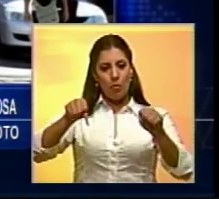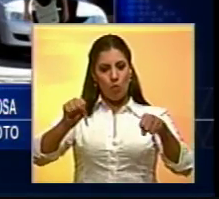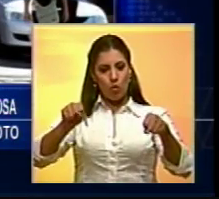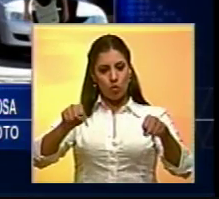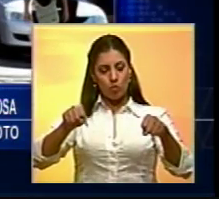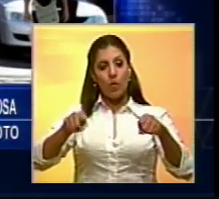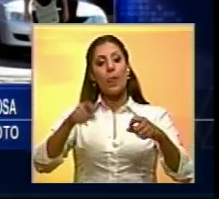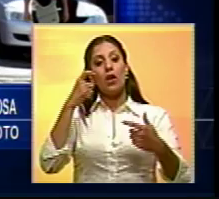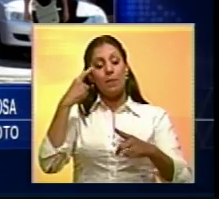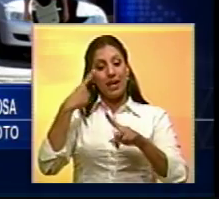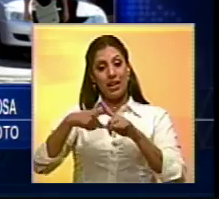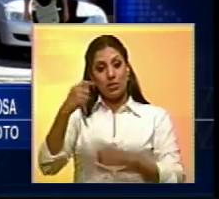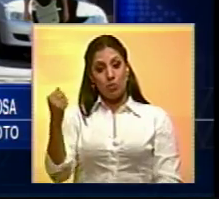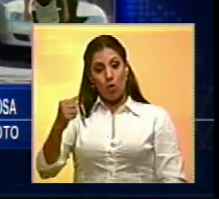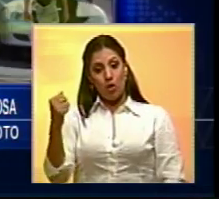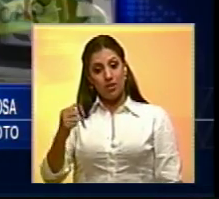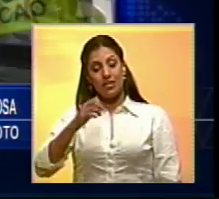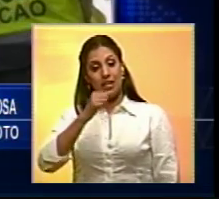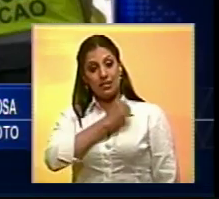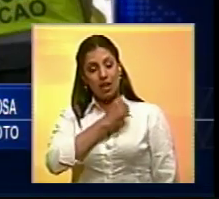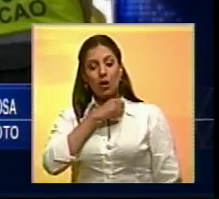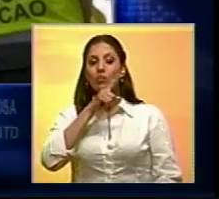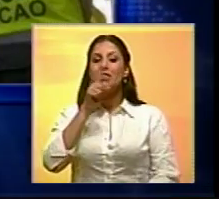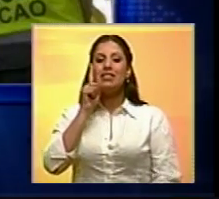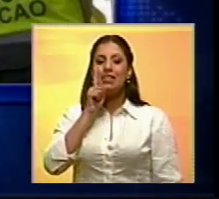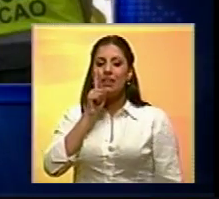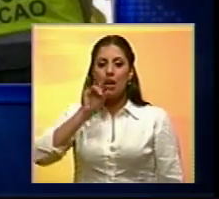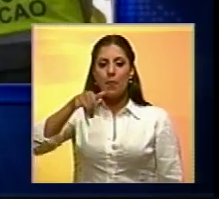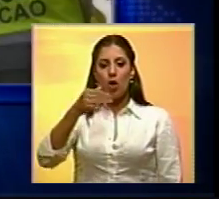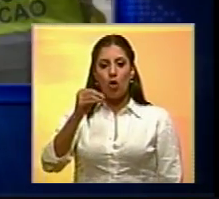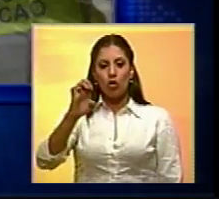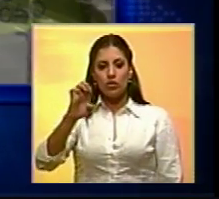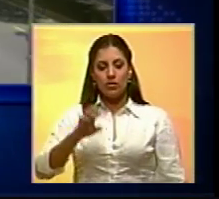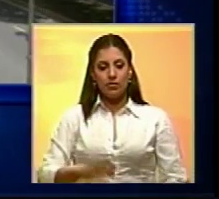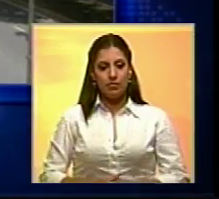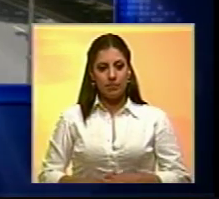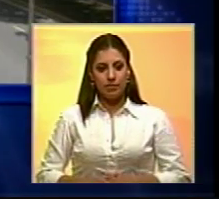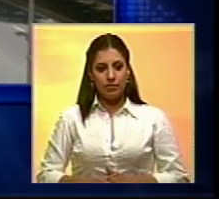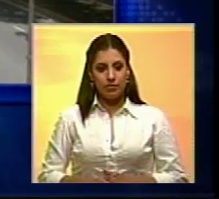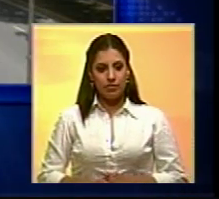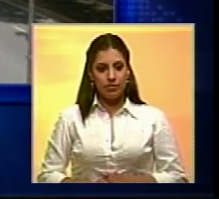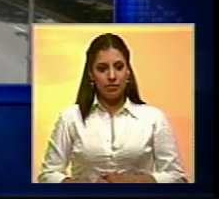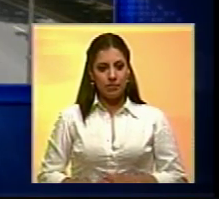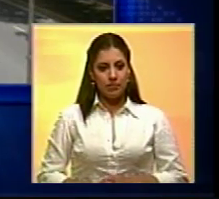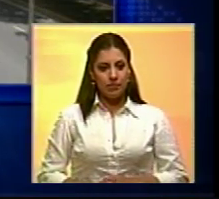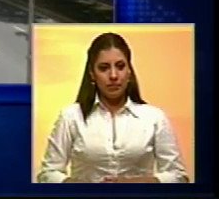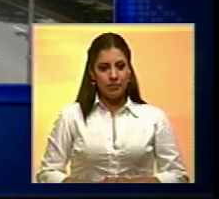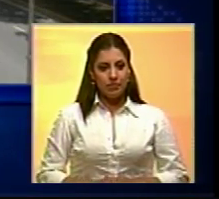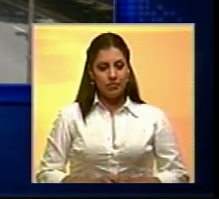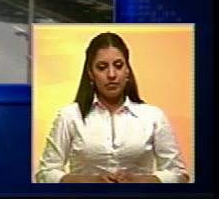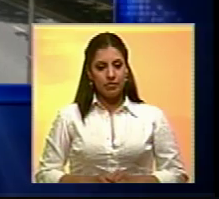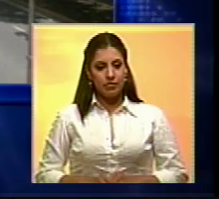moto. El exfuncionario de Polichacao fue identificado como José Briceño.